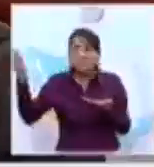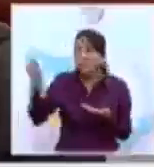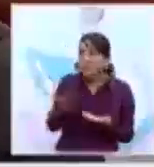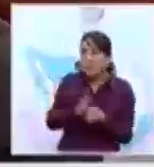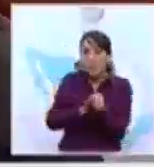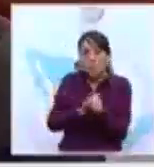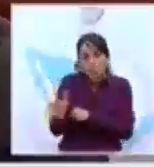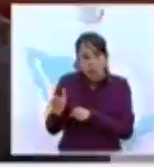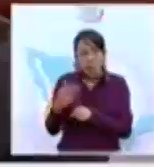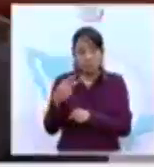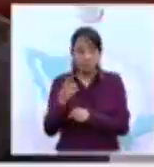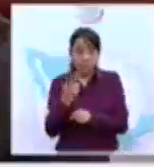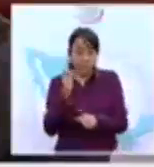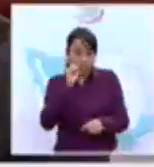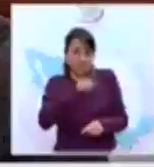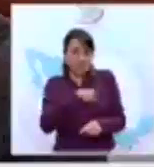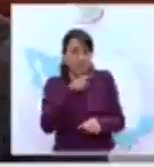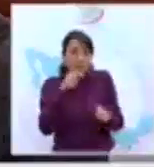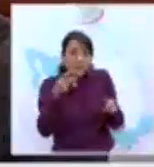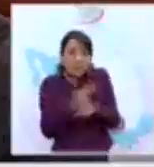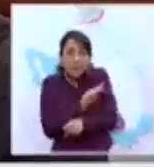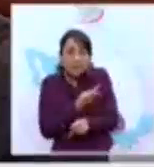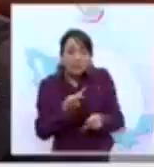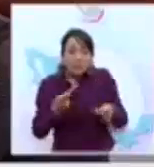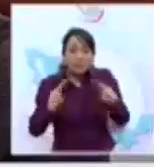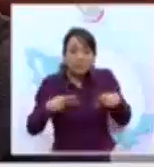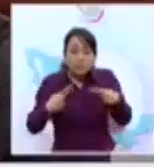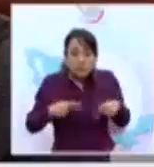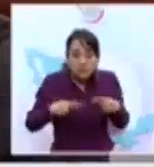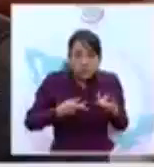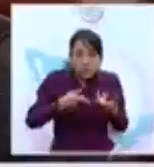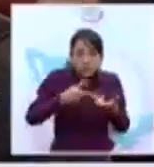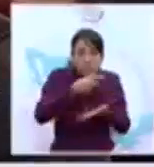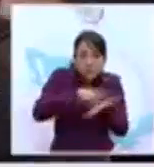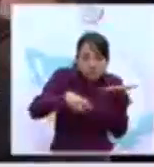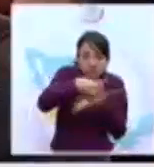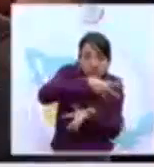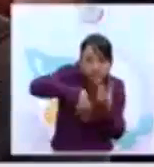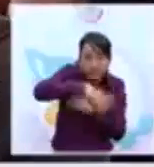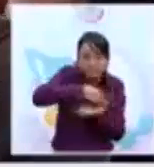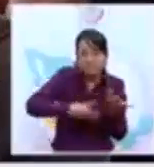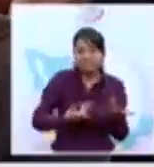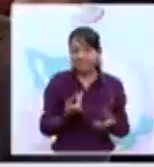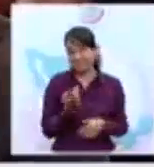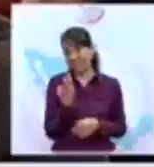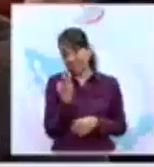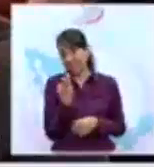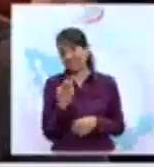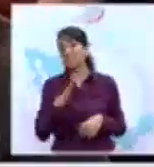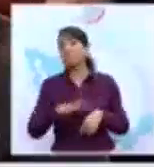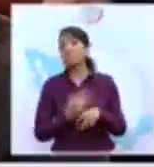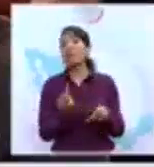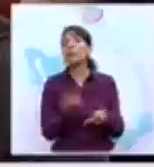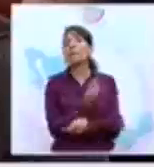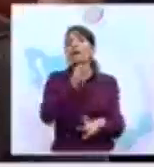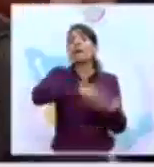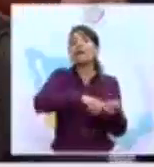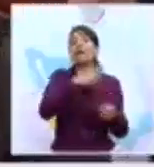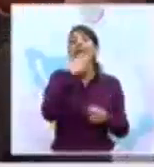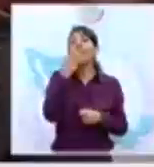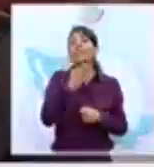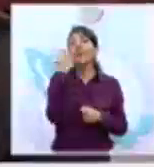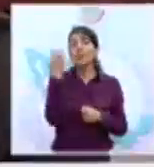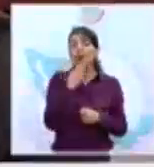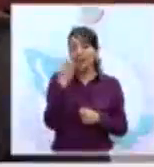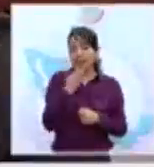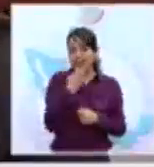de capital humano, que es mucho moldeado por las esferas educativas, las instituciones educativas, pero también es una serie